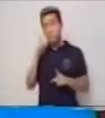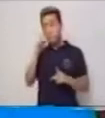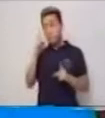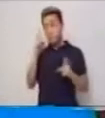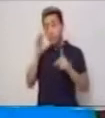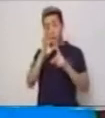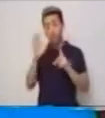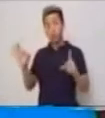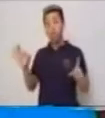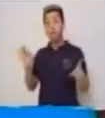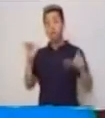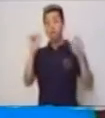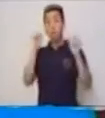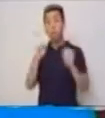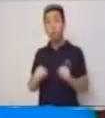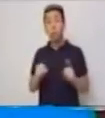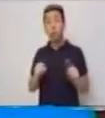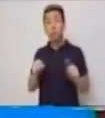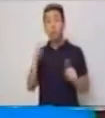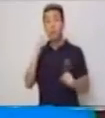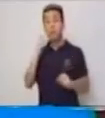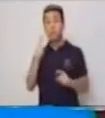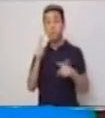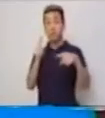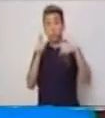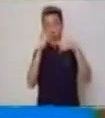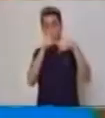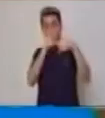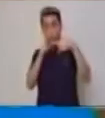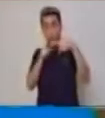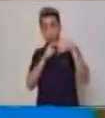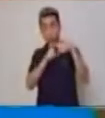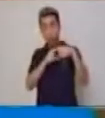por un sujeto